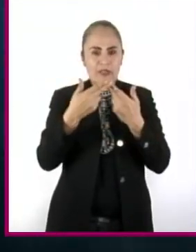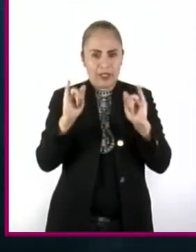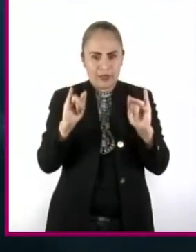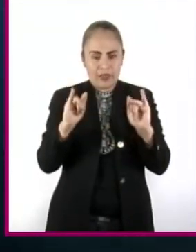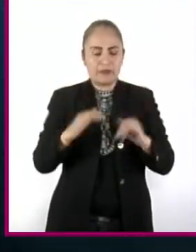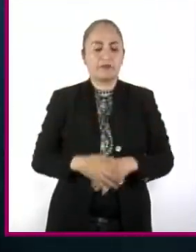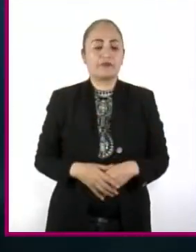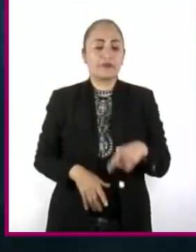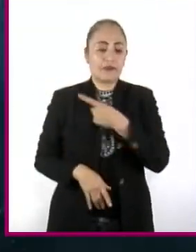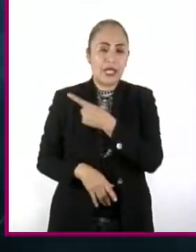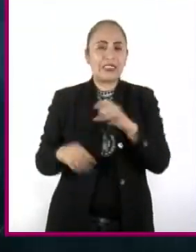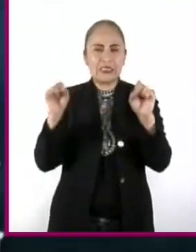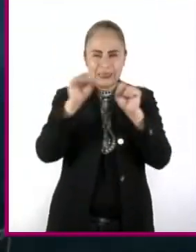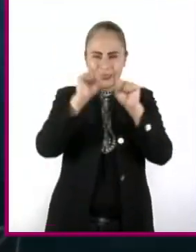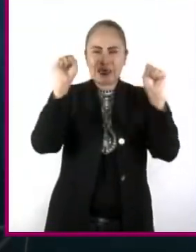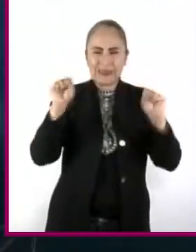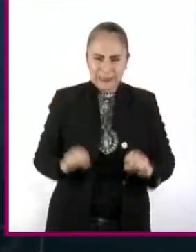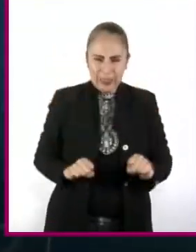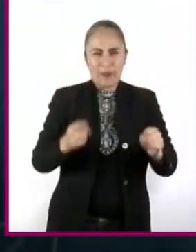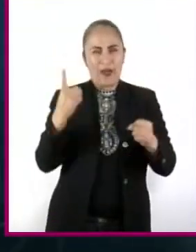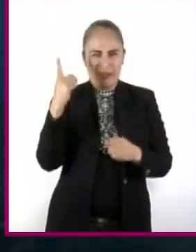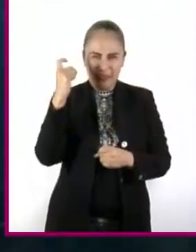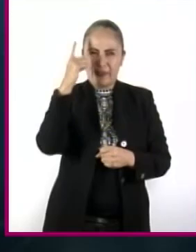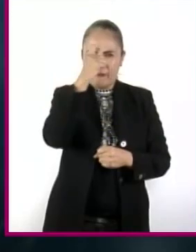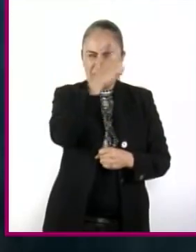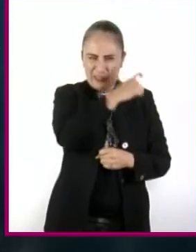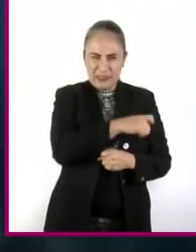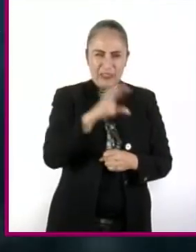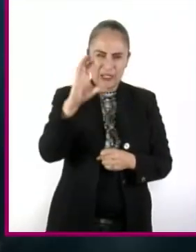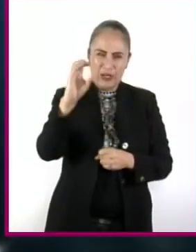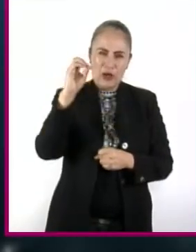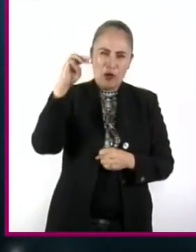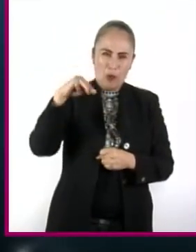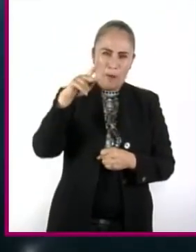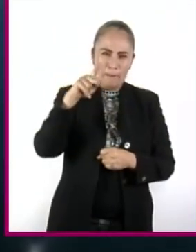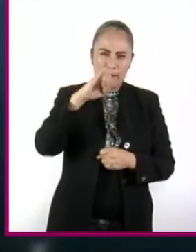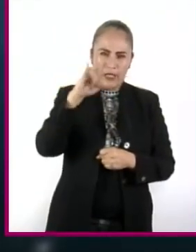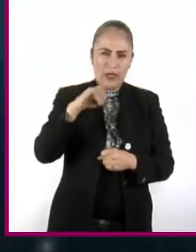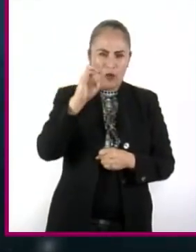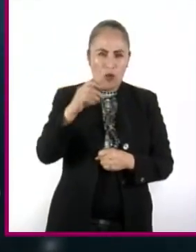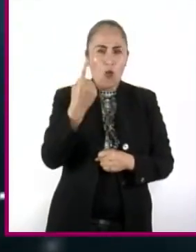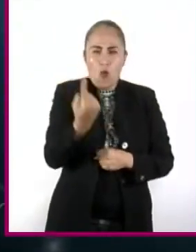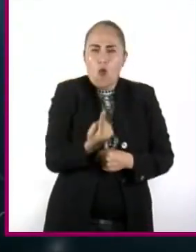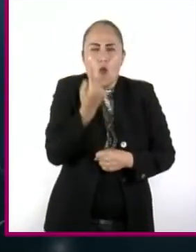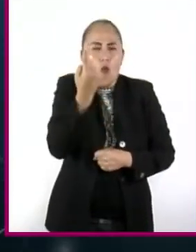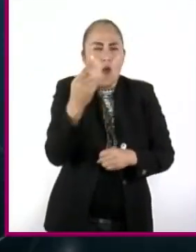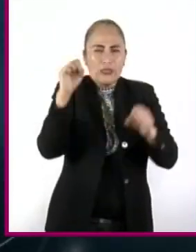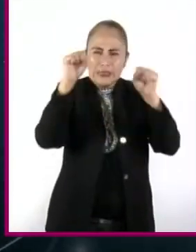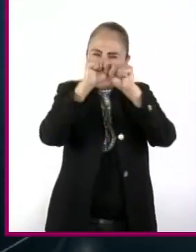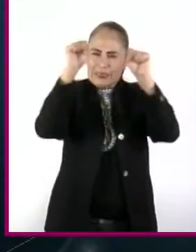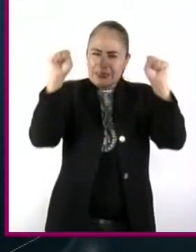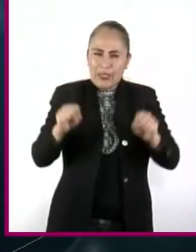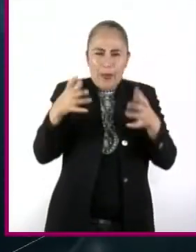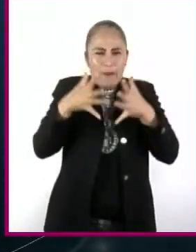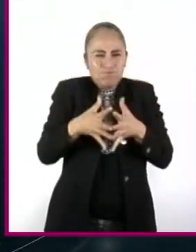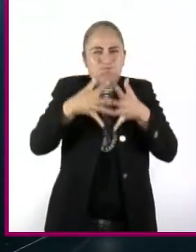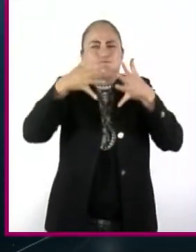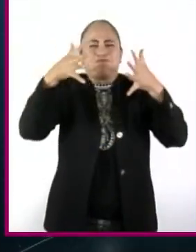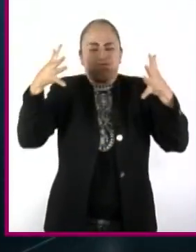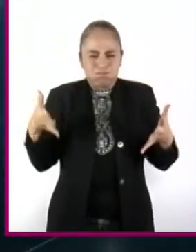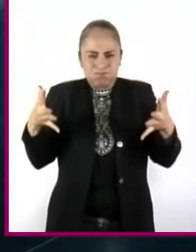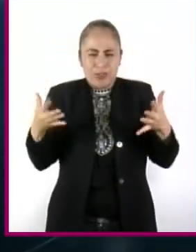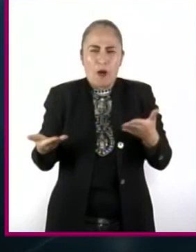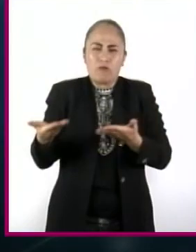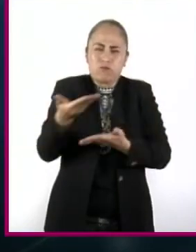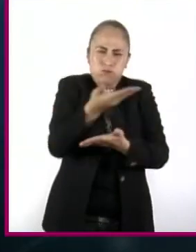complejidad es que la realidad debe ser estudiada como un gran sistema, cuyos elementos y las interacciones entre ellos crean